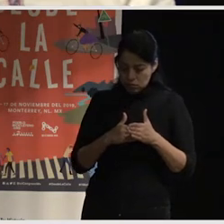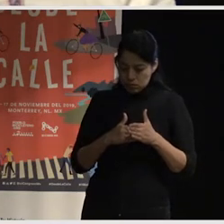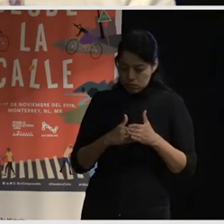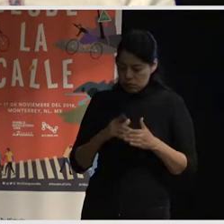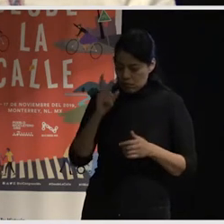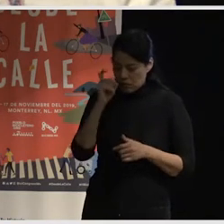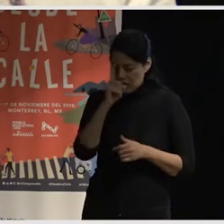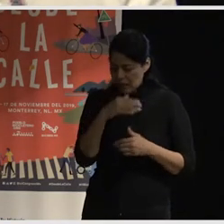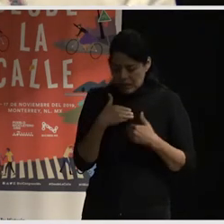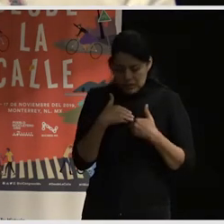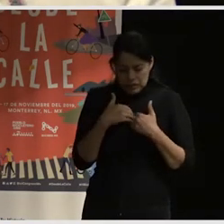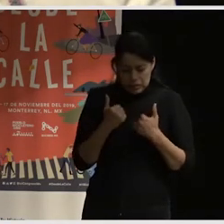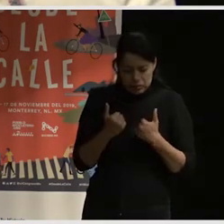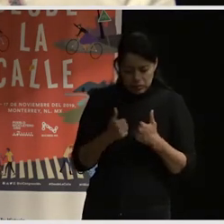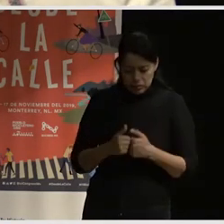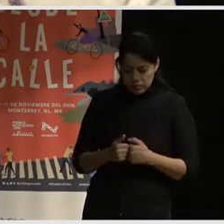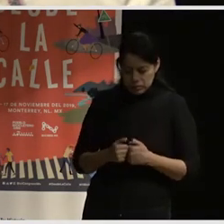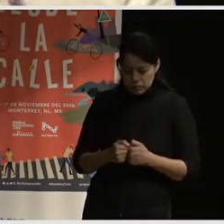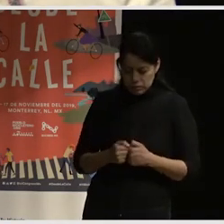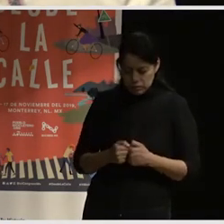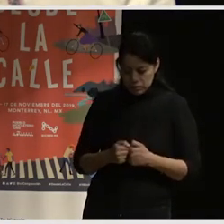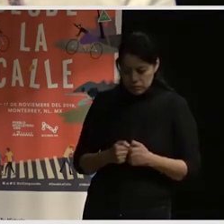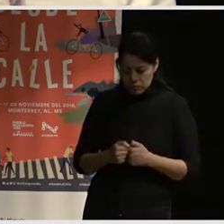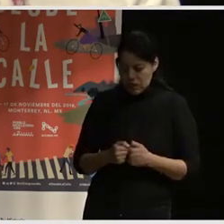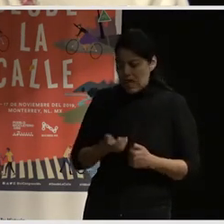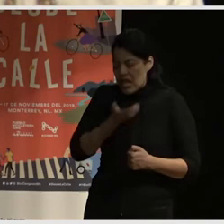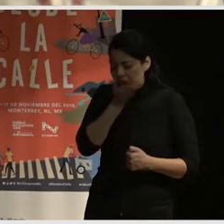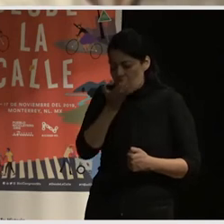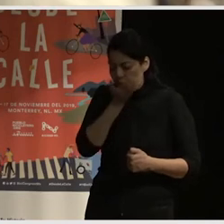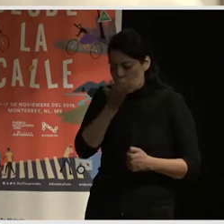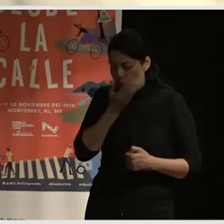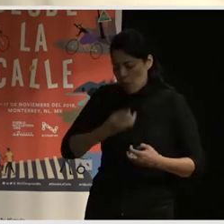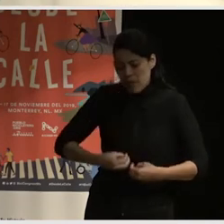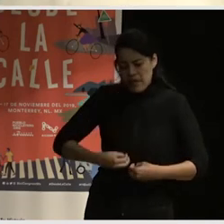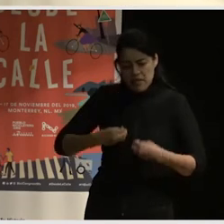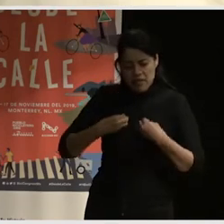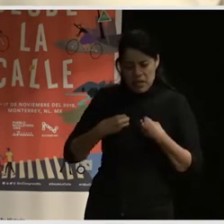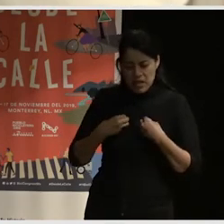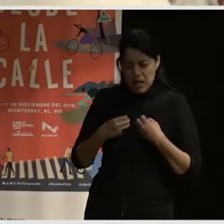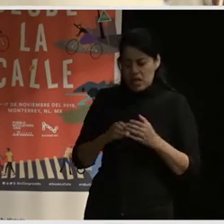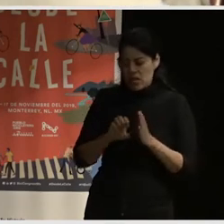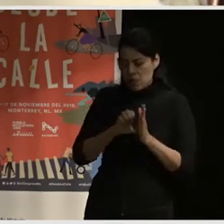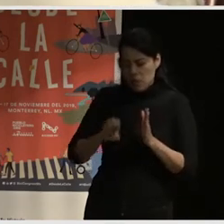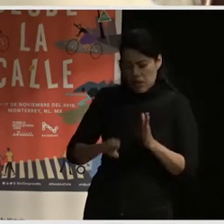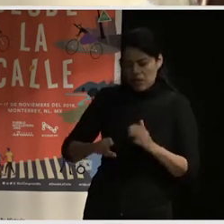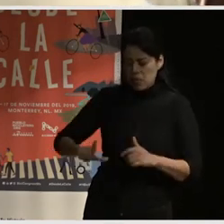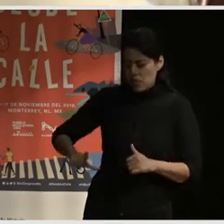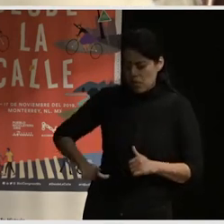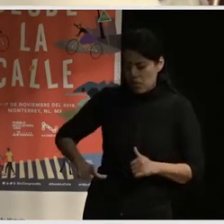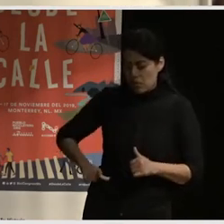difícil detener la maquinaria del status quo de los actores de gobernar gubernamentales